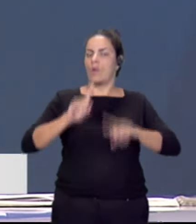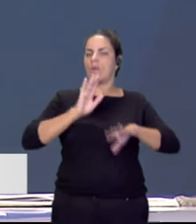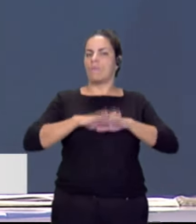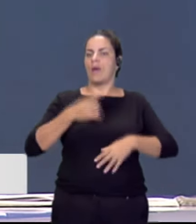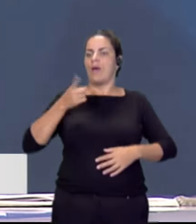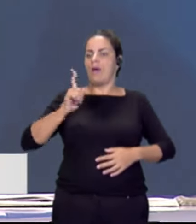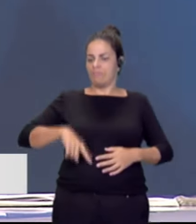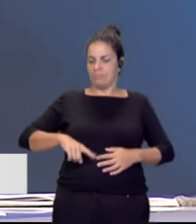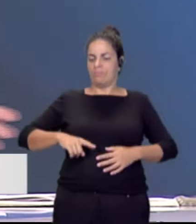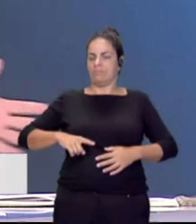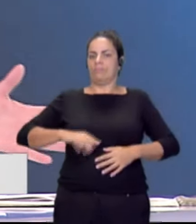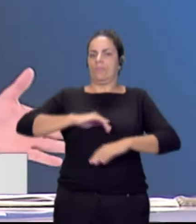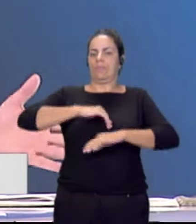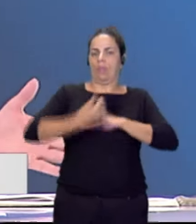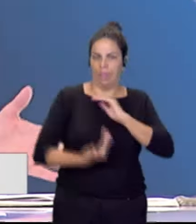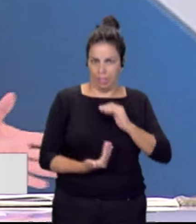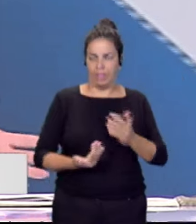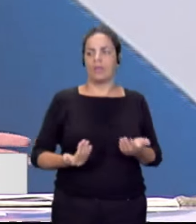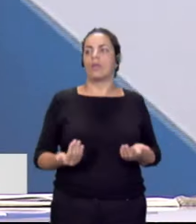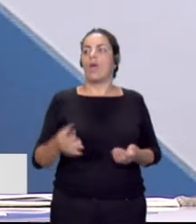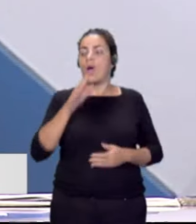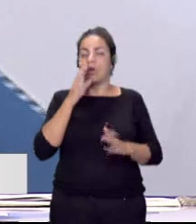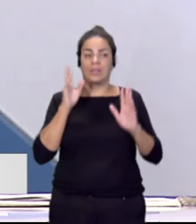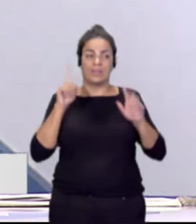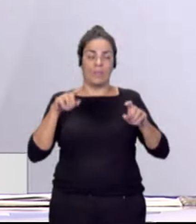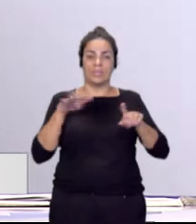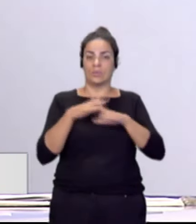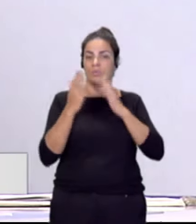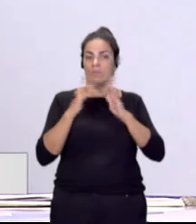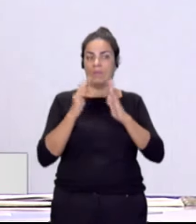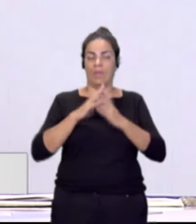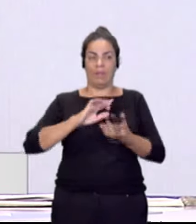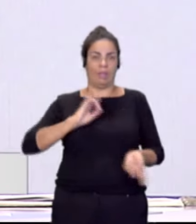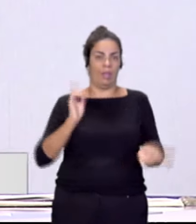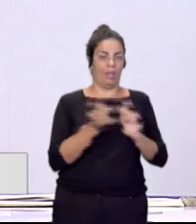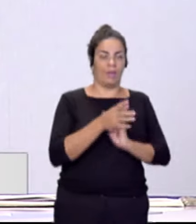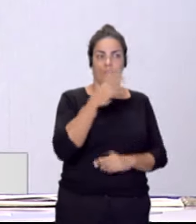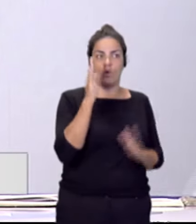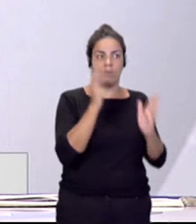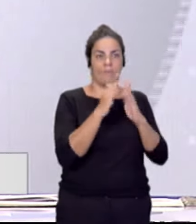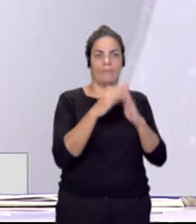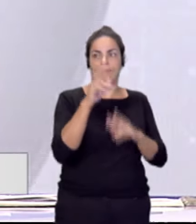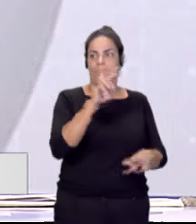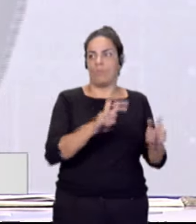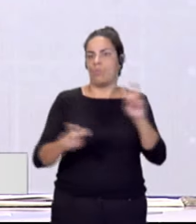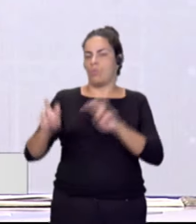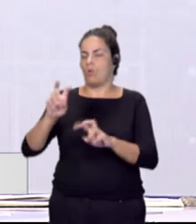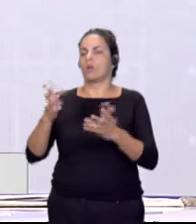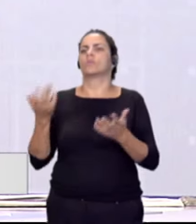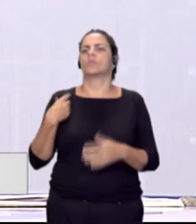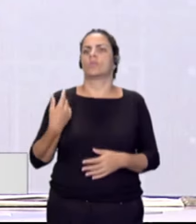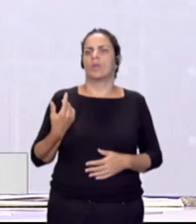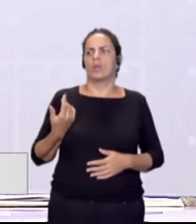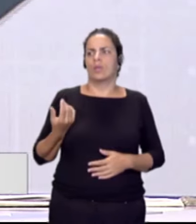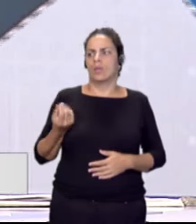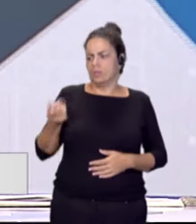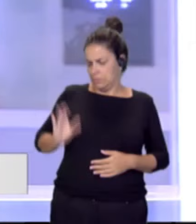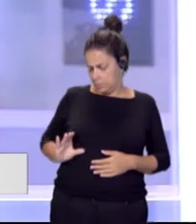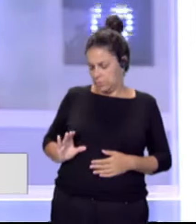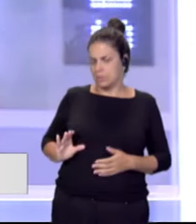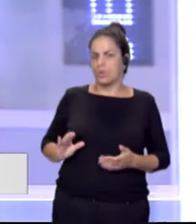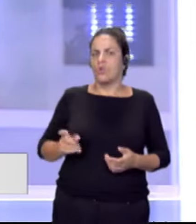de la vivienda, que tienes que buscar un sitio donde vivir, ¿qué margen te queda para poder pagar los gastos básicos y la comida? Claro, pues